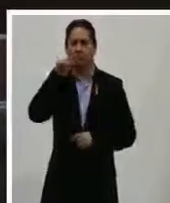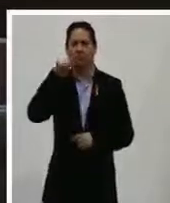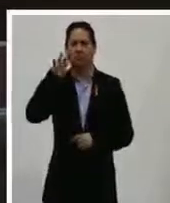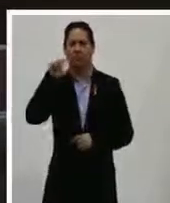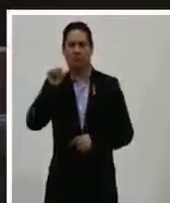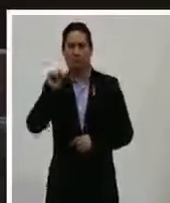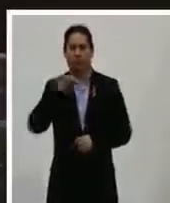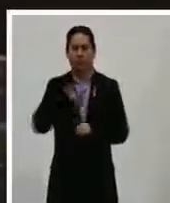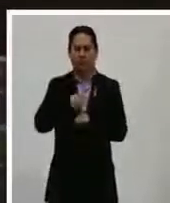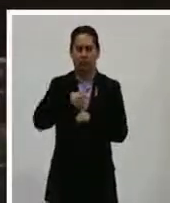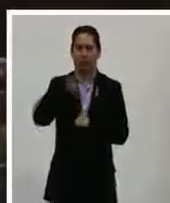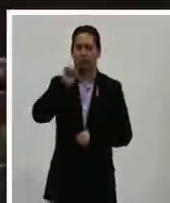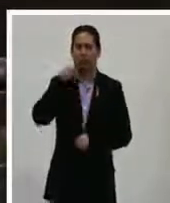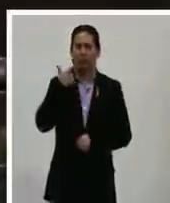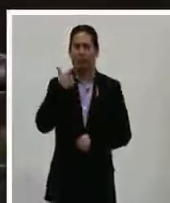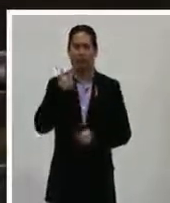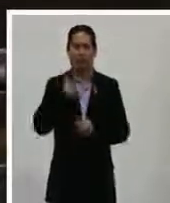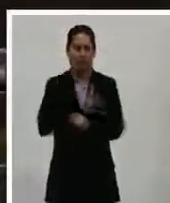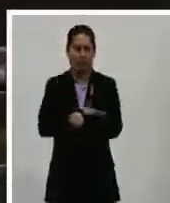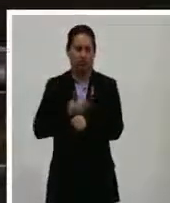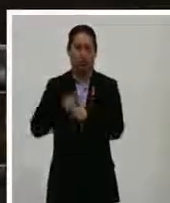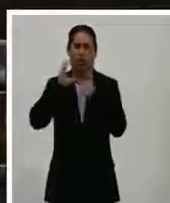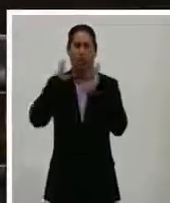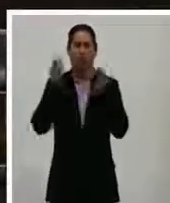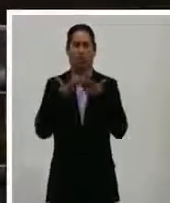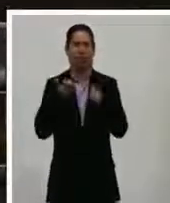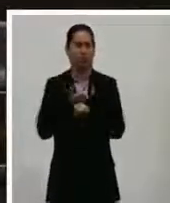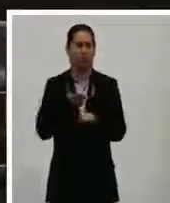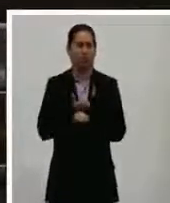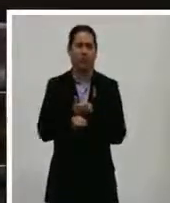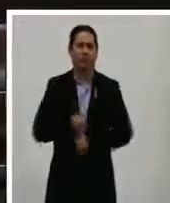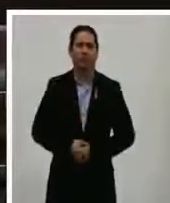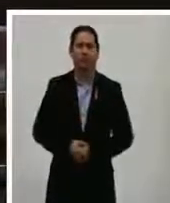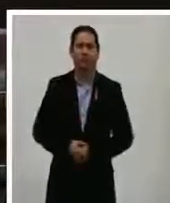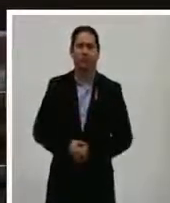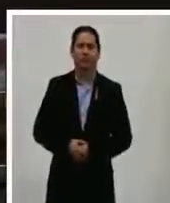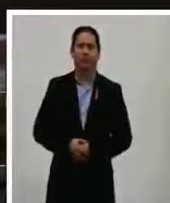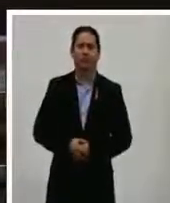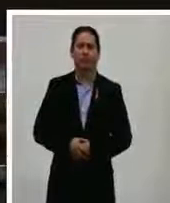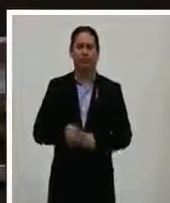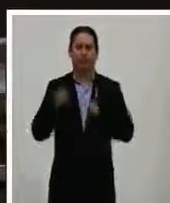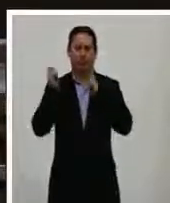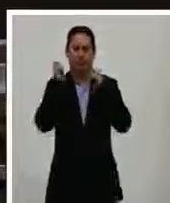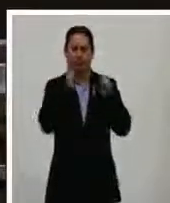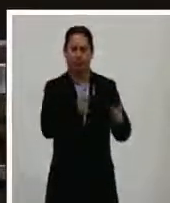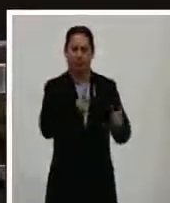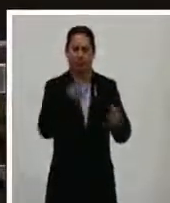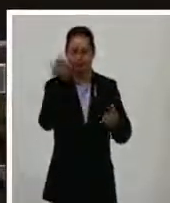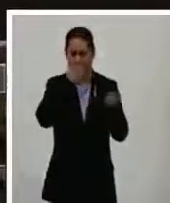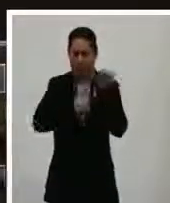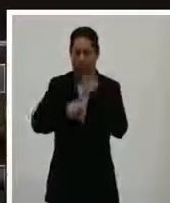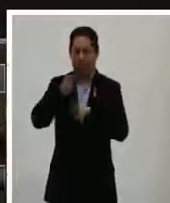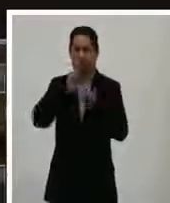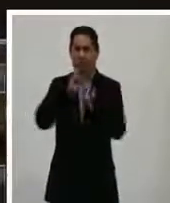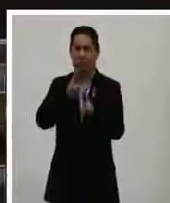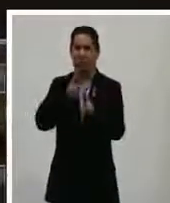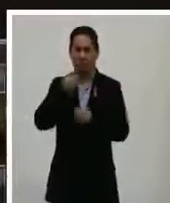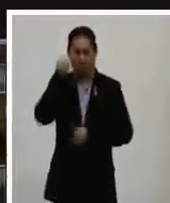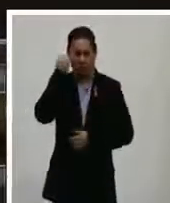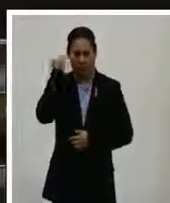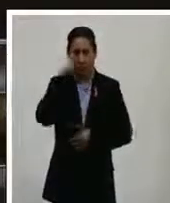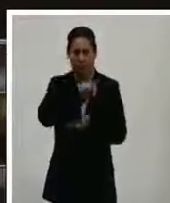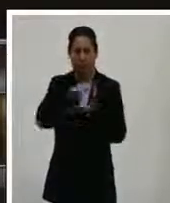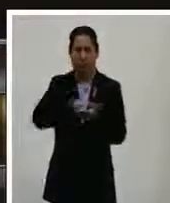67ª legislatura del honorable congreso del estado de chiapas le fue turnada para su estudio y dictamen la